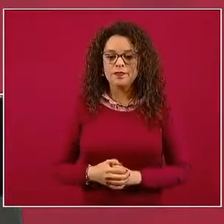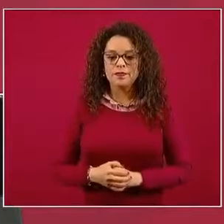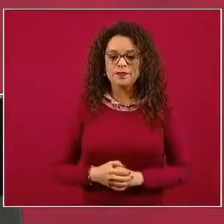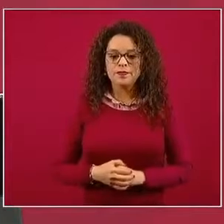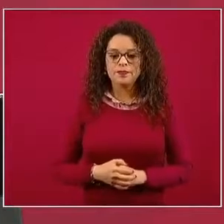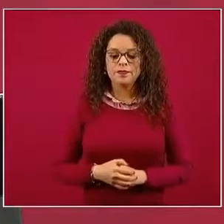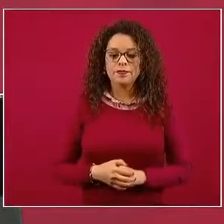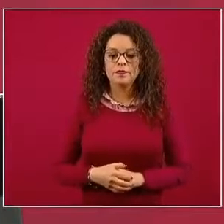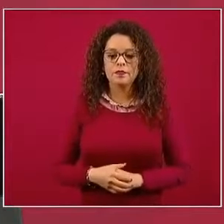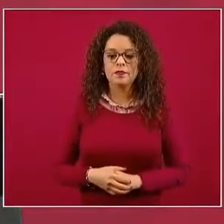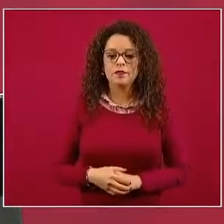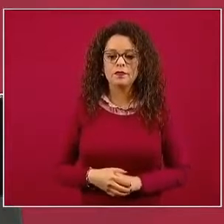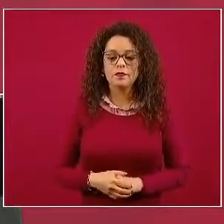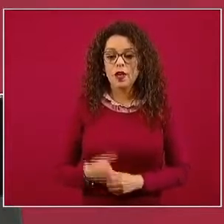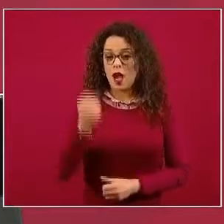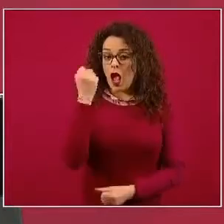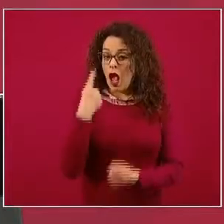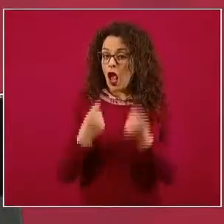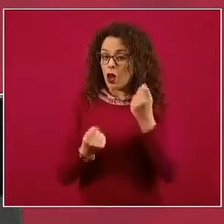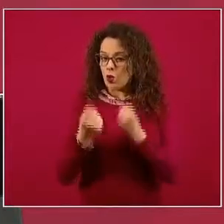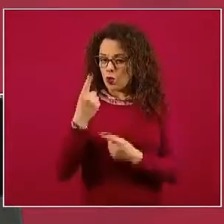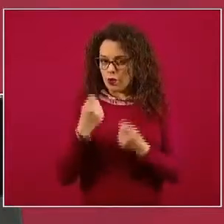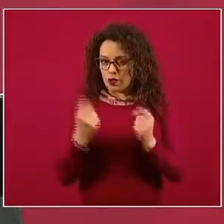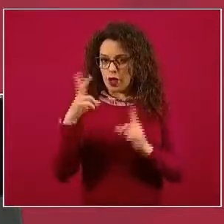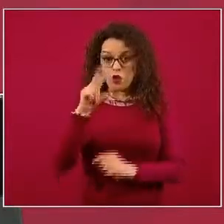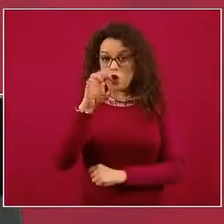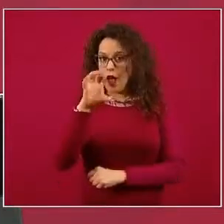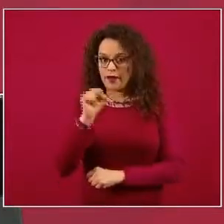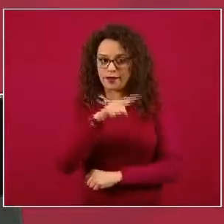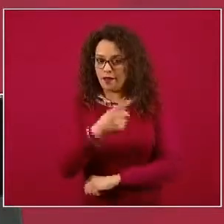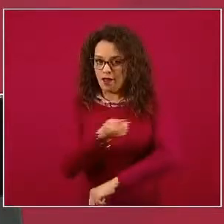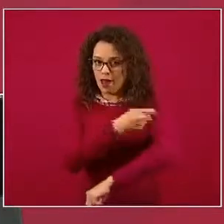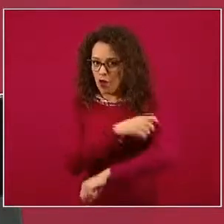que no es el caso de la vacuna contra el COVID,